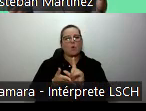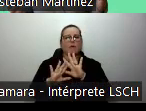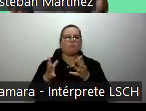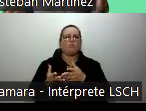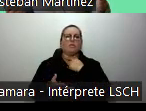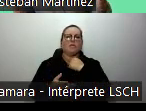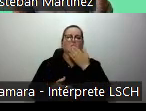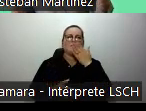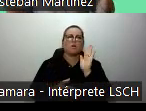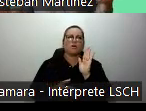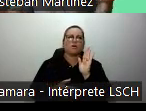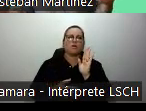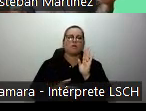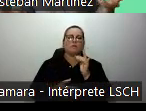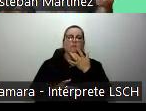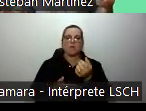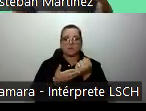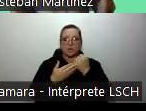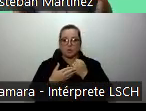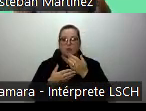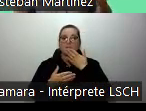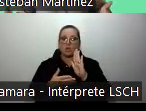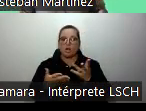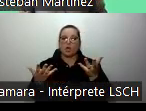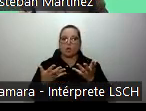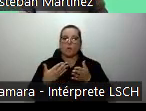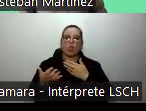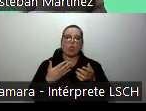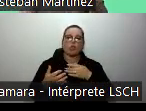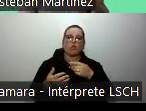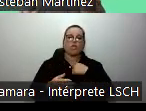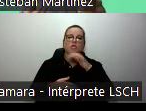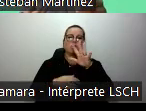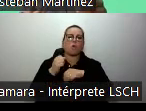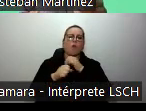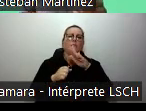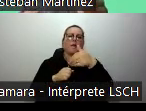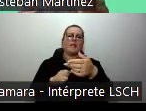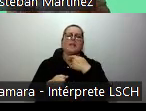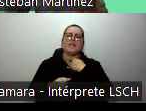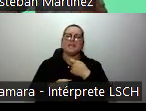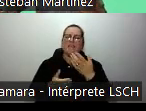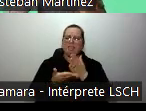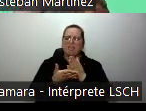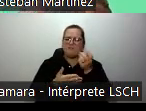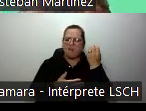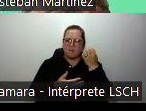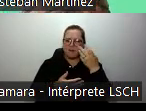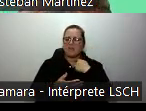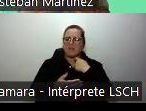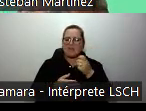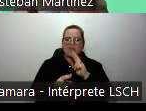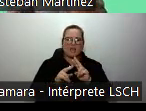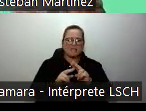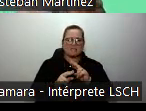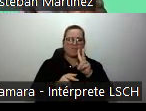mejorar para poder mejorar ese lugar de este mundo en dónde tengo que estar en 5 años más Qué tengo que estar aprendiendo para eso que tengo que haber logrado